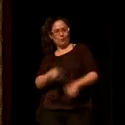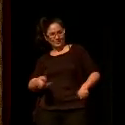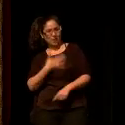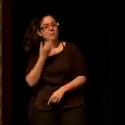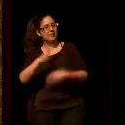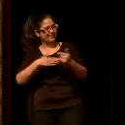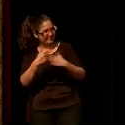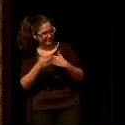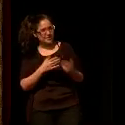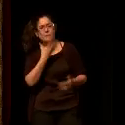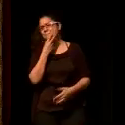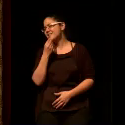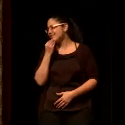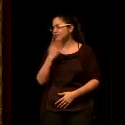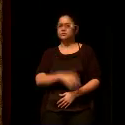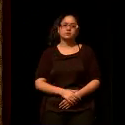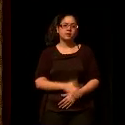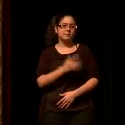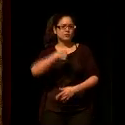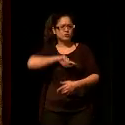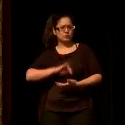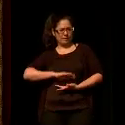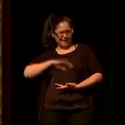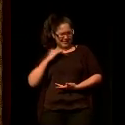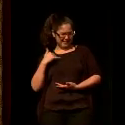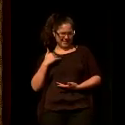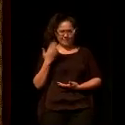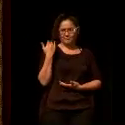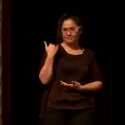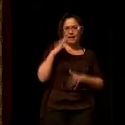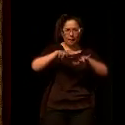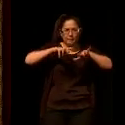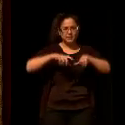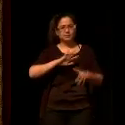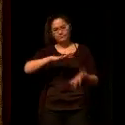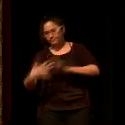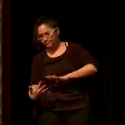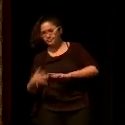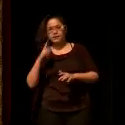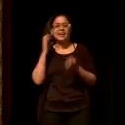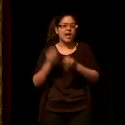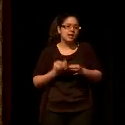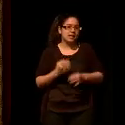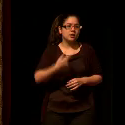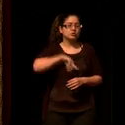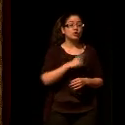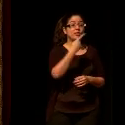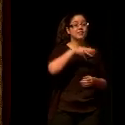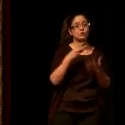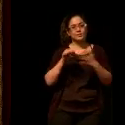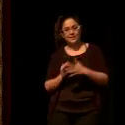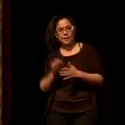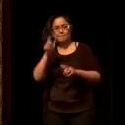preciosa con las habilidades que teníamos entonces nos encontramos 180